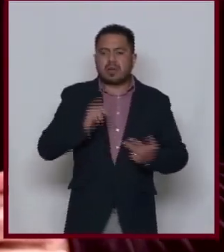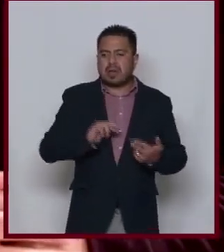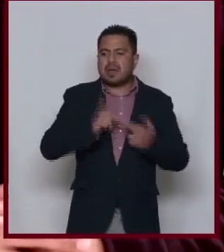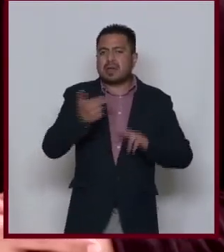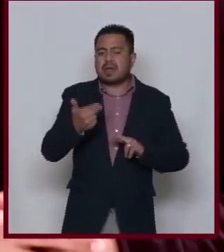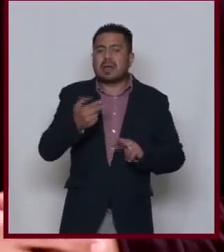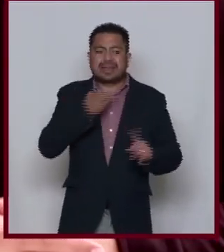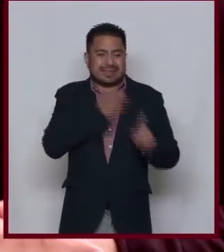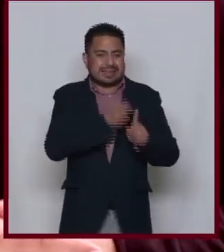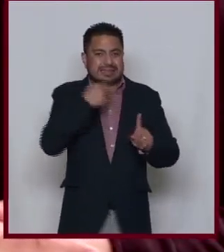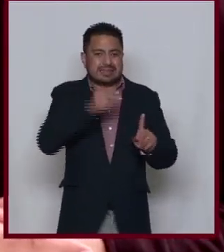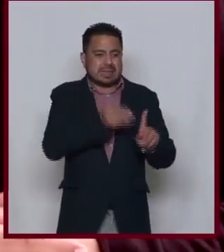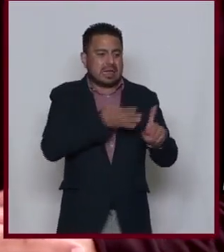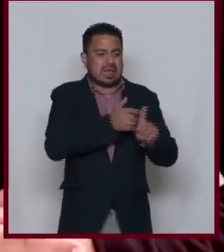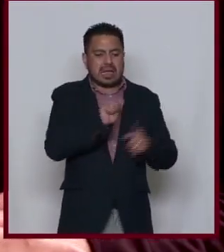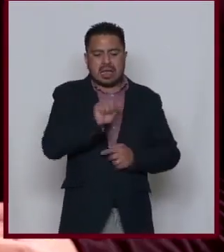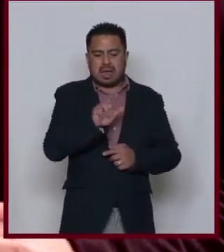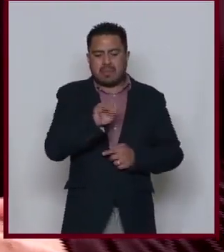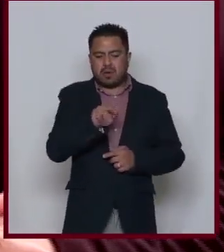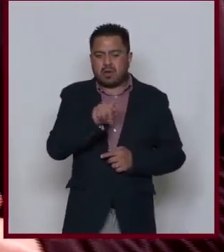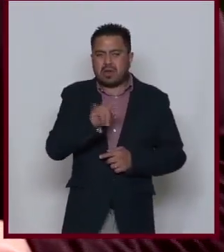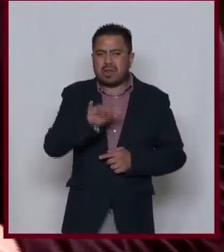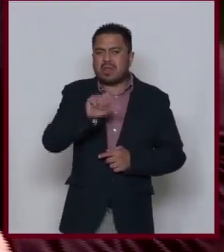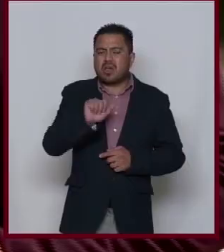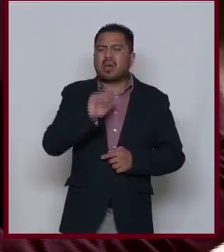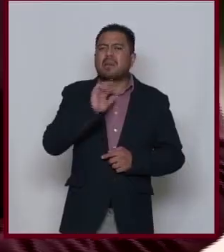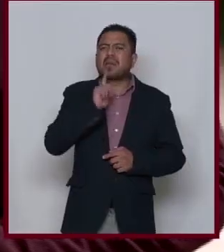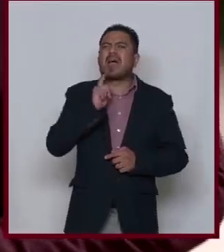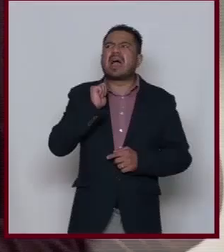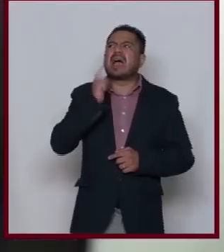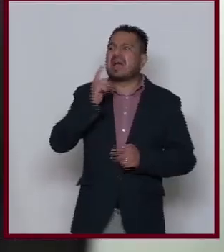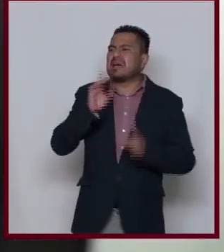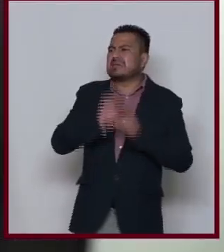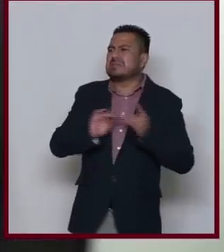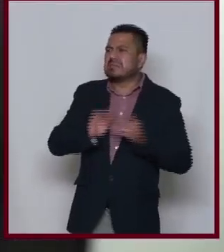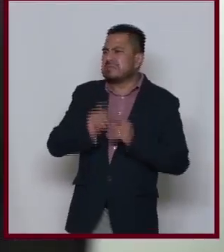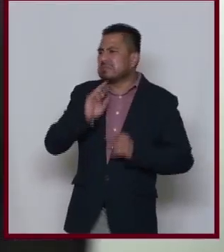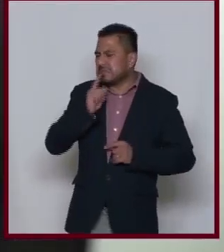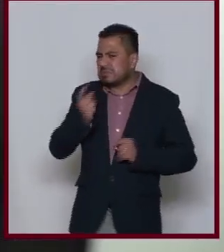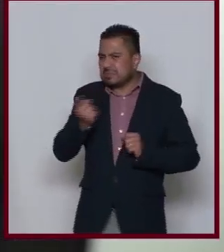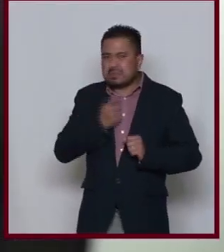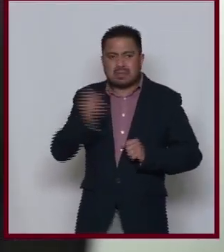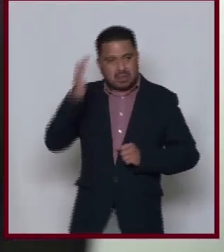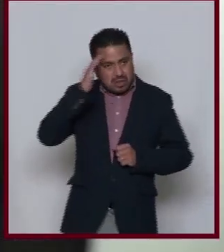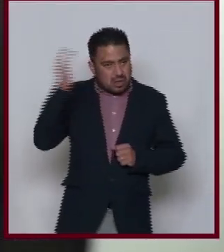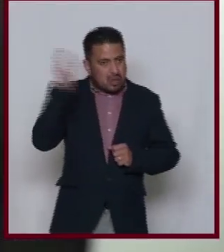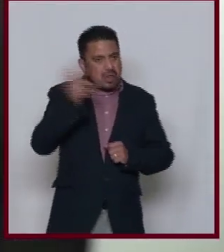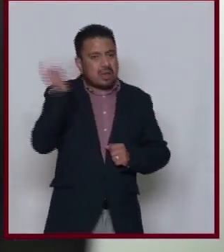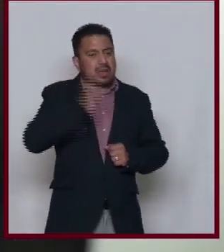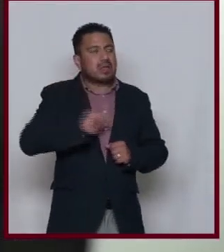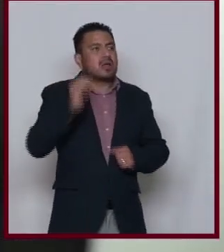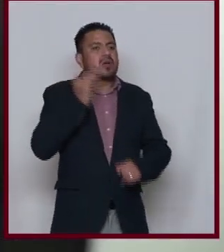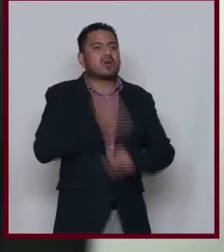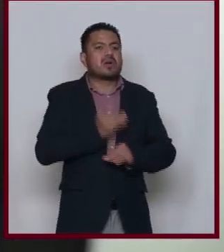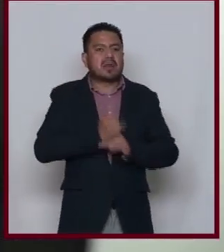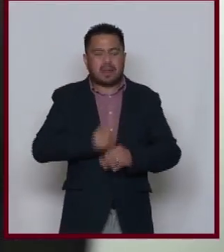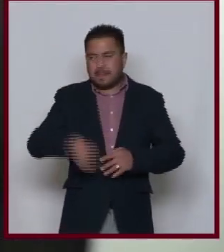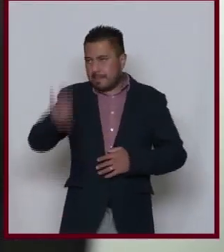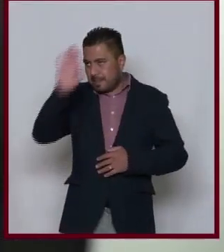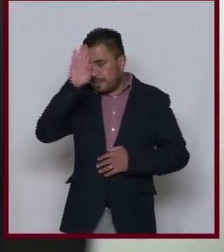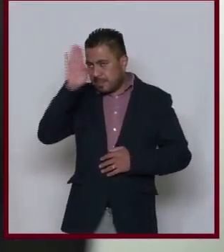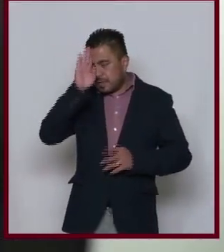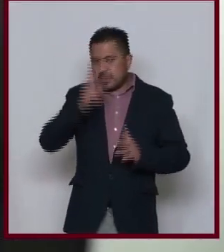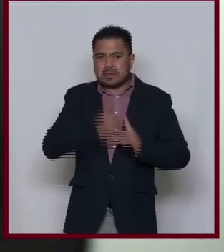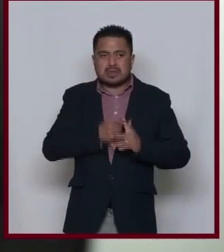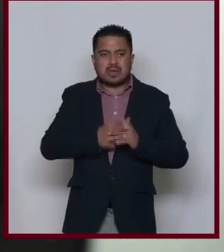relacionan. A eso le llaman armónicos. Pero mejor vamos con alguien que nos explique. Hola, ¿qué tal? Estamos en Pensamiento